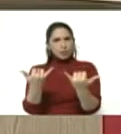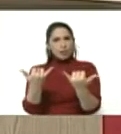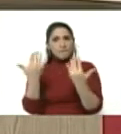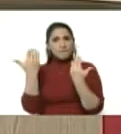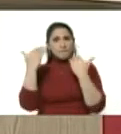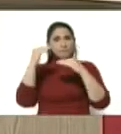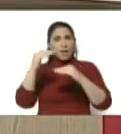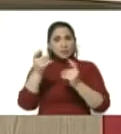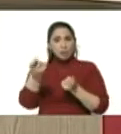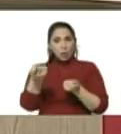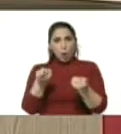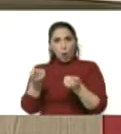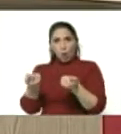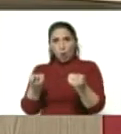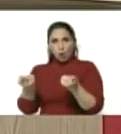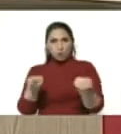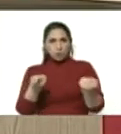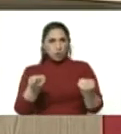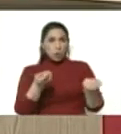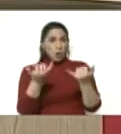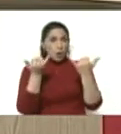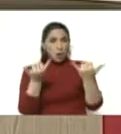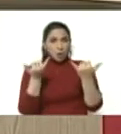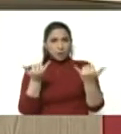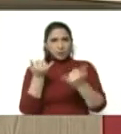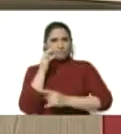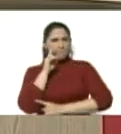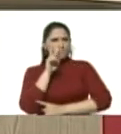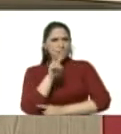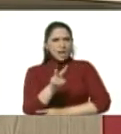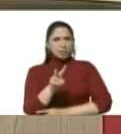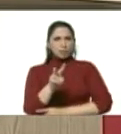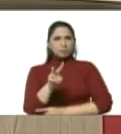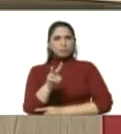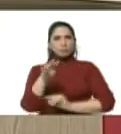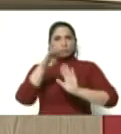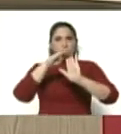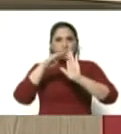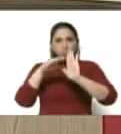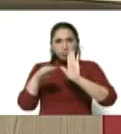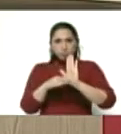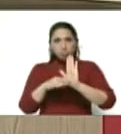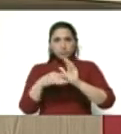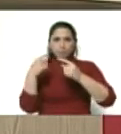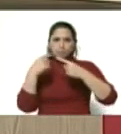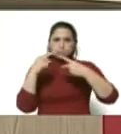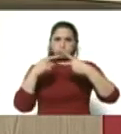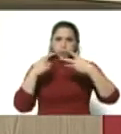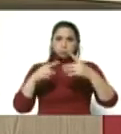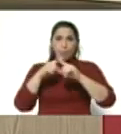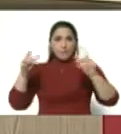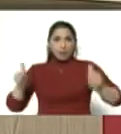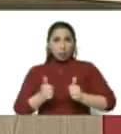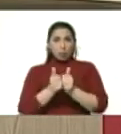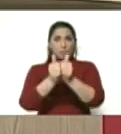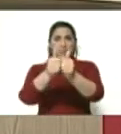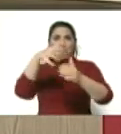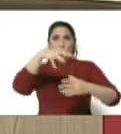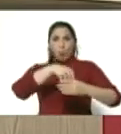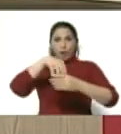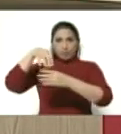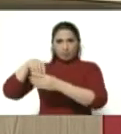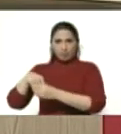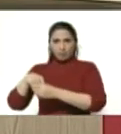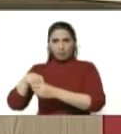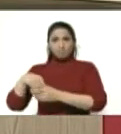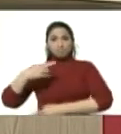fase de control y que esté en este momento viendo medidas, opciones para acompañar la cuarentena.